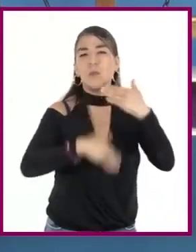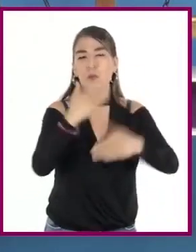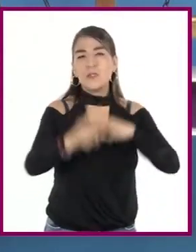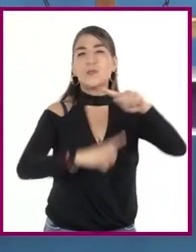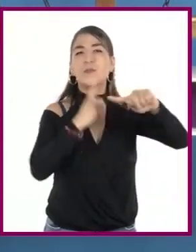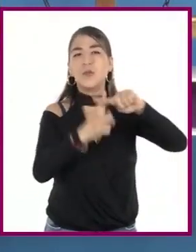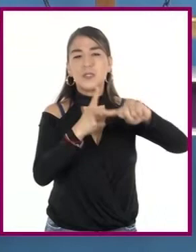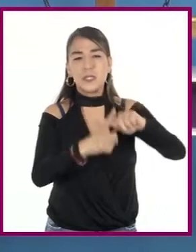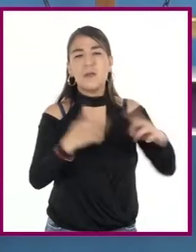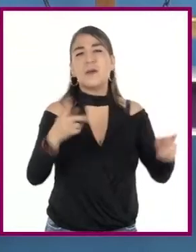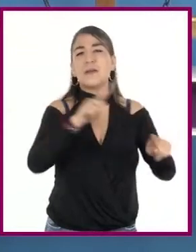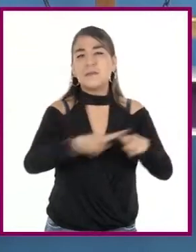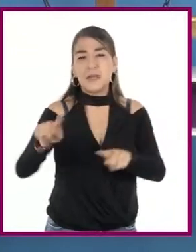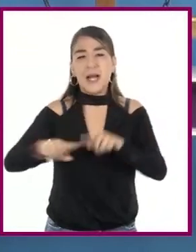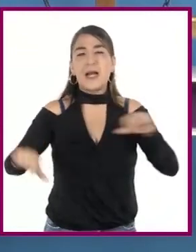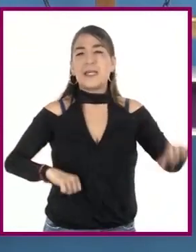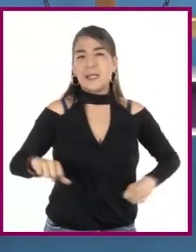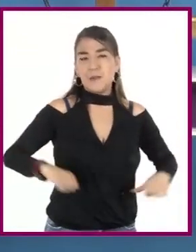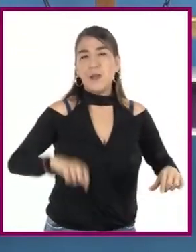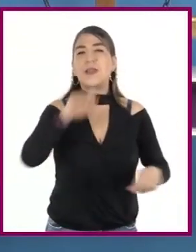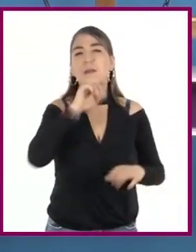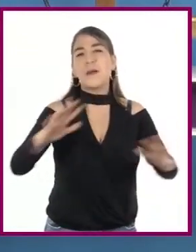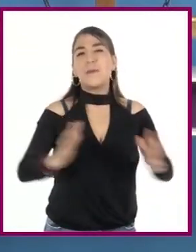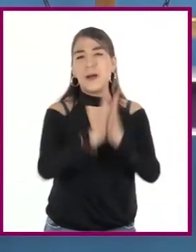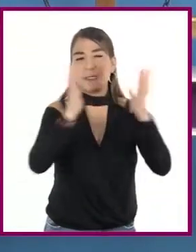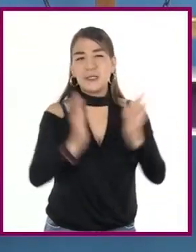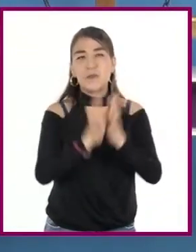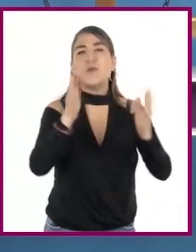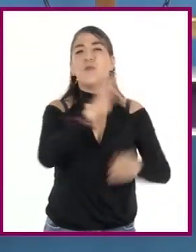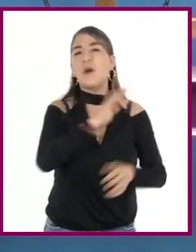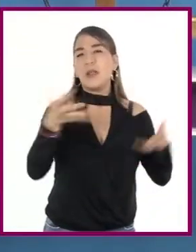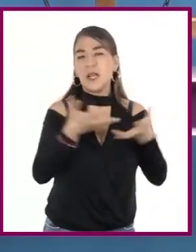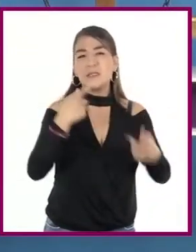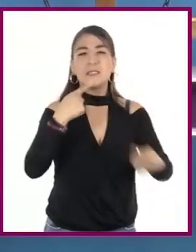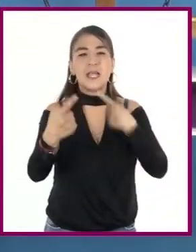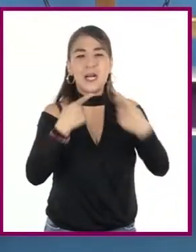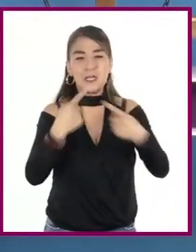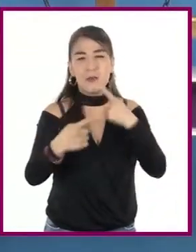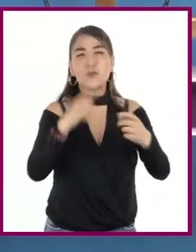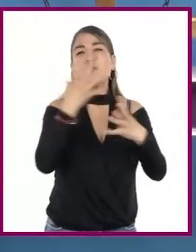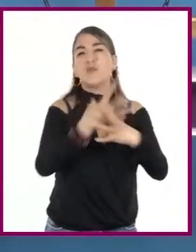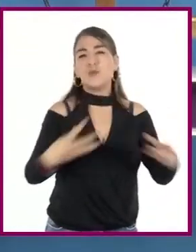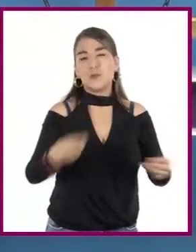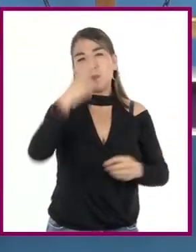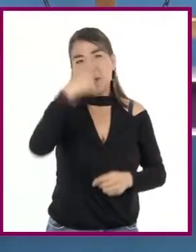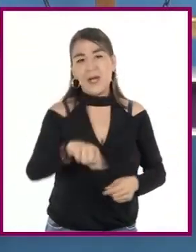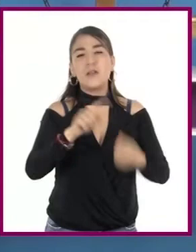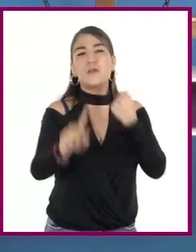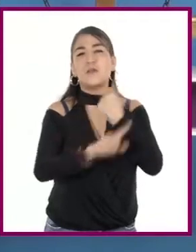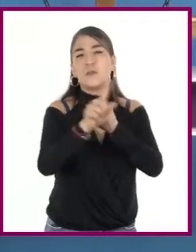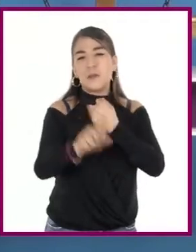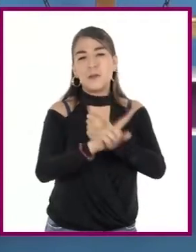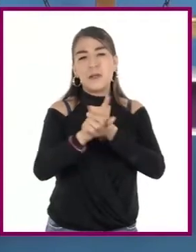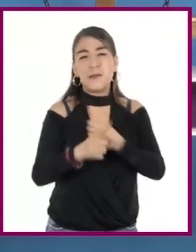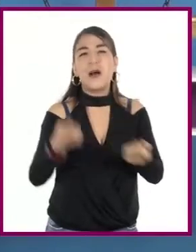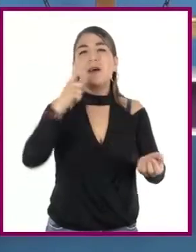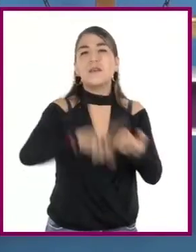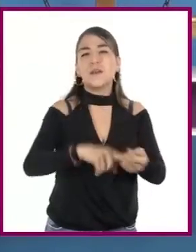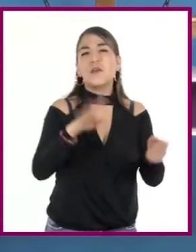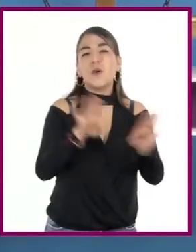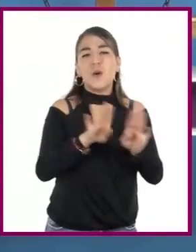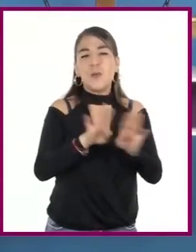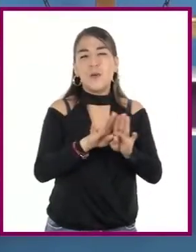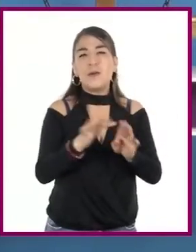positivo, dinámico y participativo en que se promueve el diálogo y solución a los conflictos en un espíritu